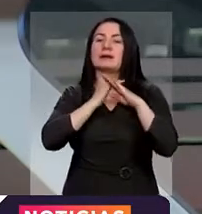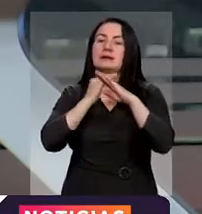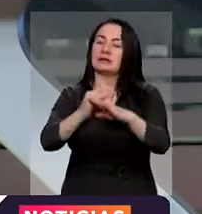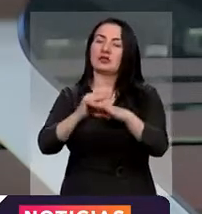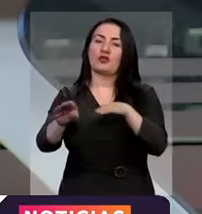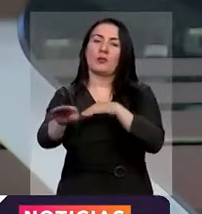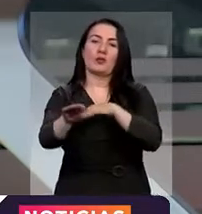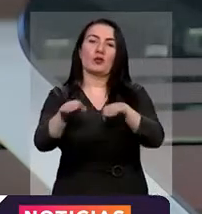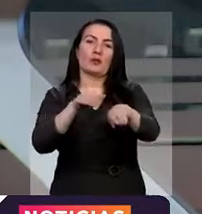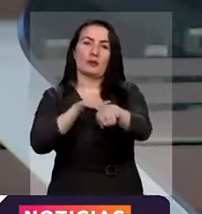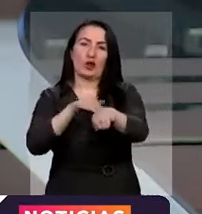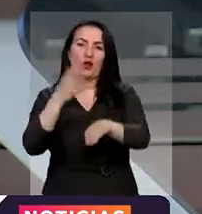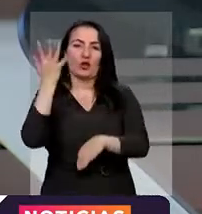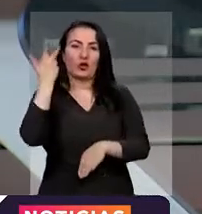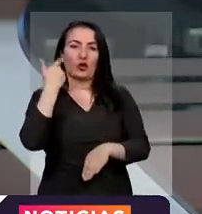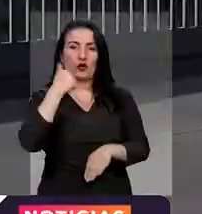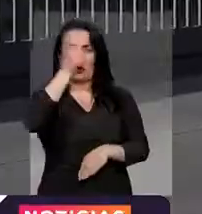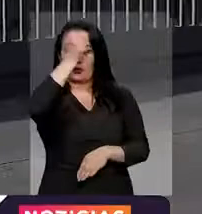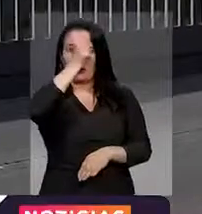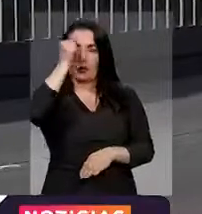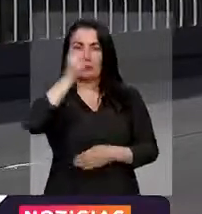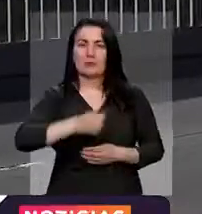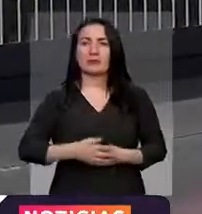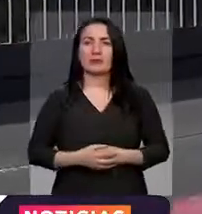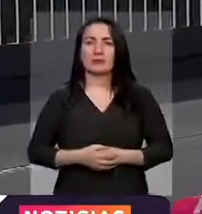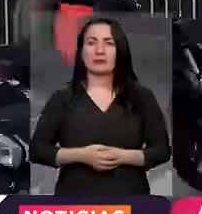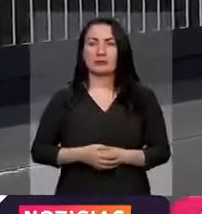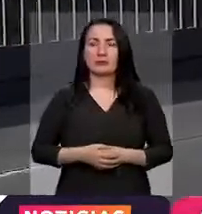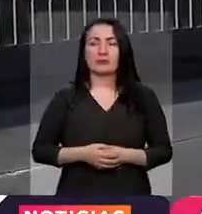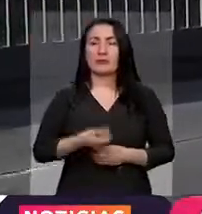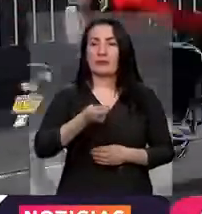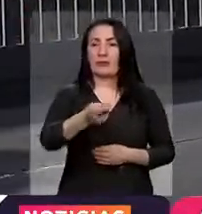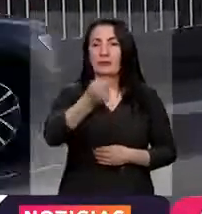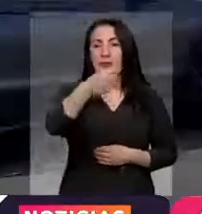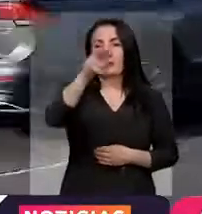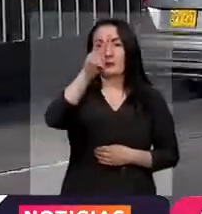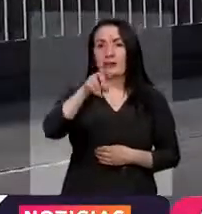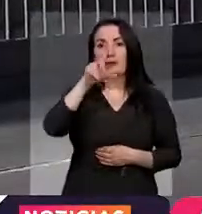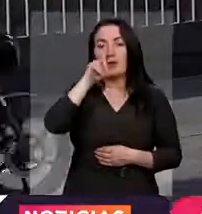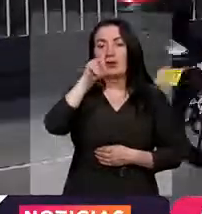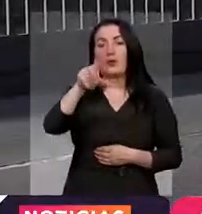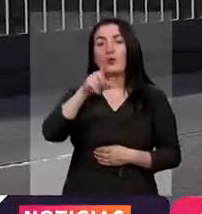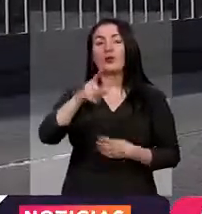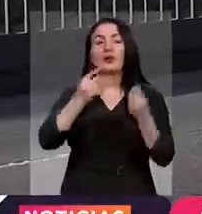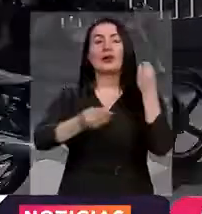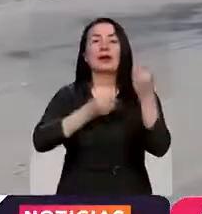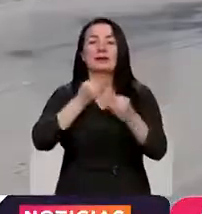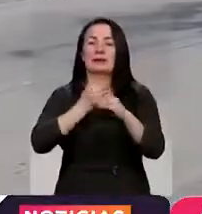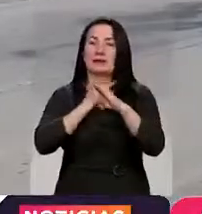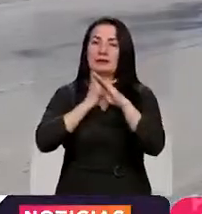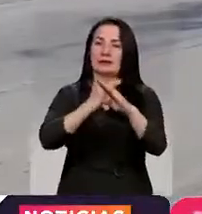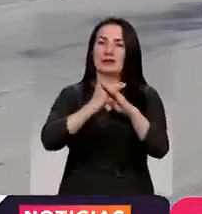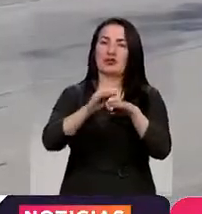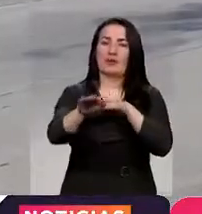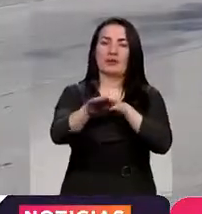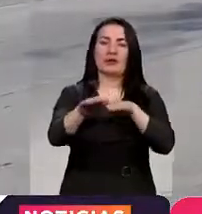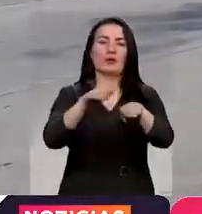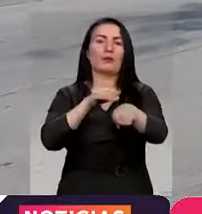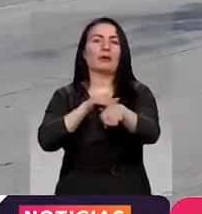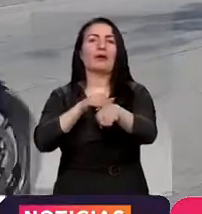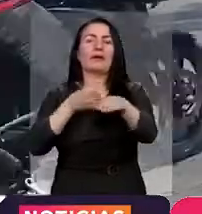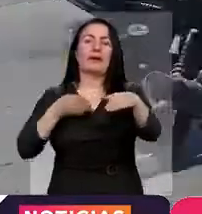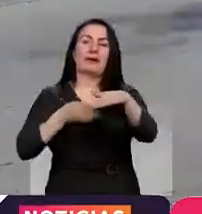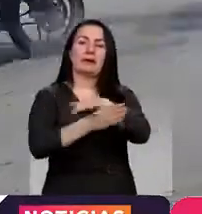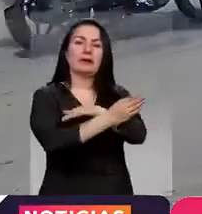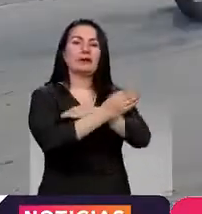placa para todos los domingos. Desde este 17 de julio empezará a regir la restricción de pico y placa al ingresar al municipio